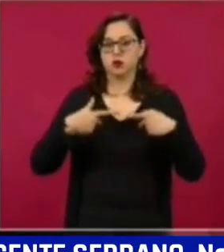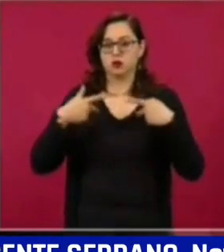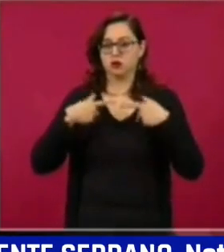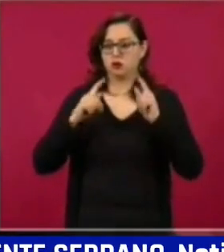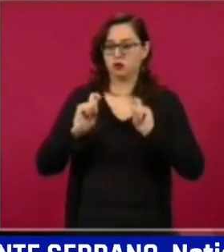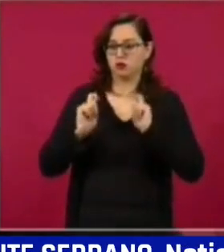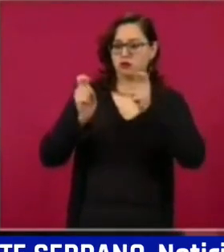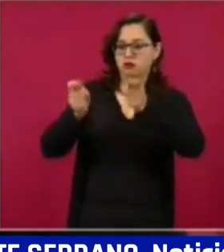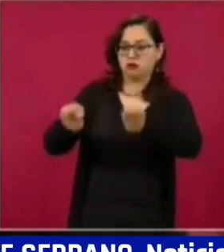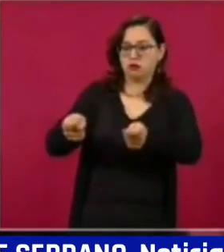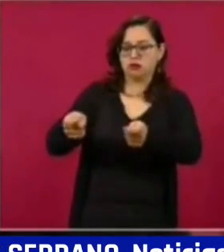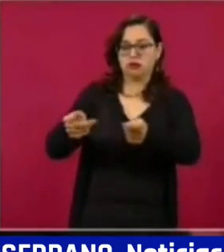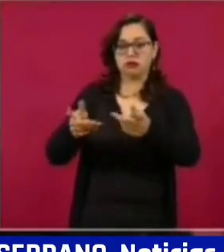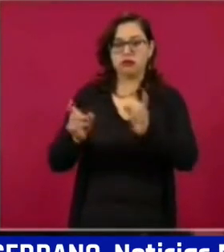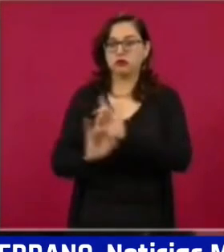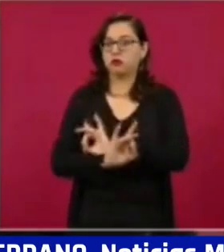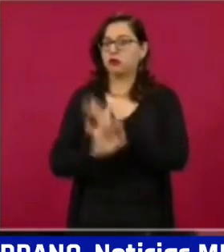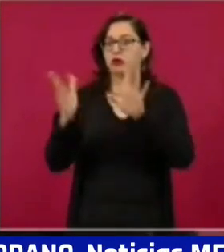ingobernabilidad,